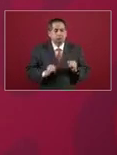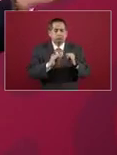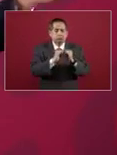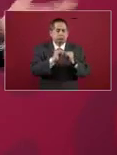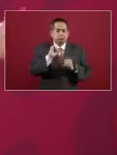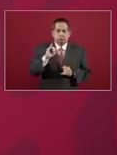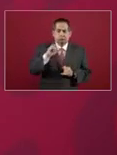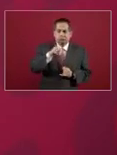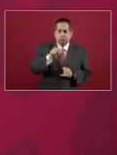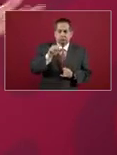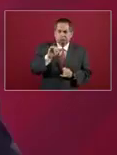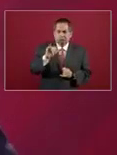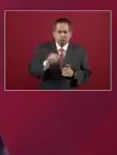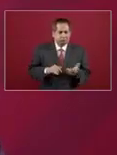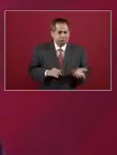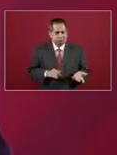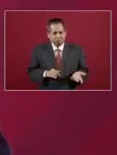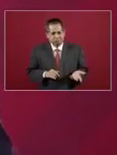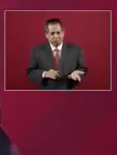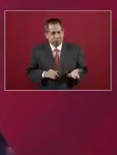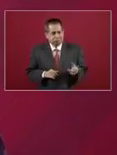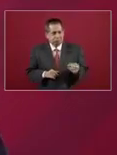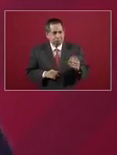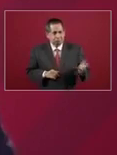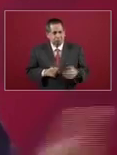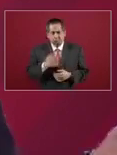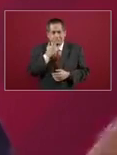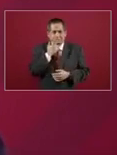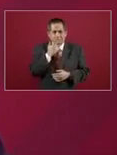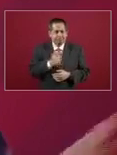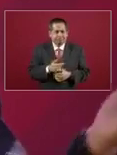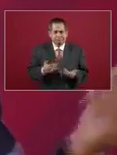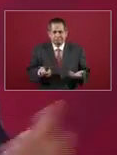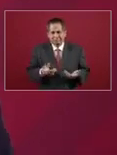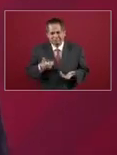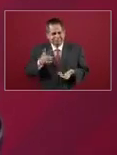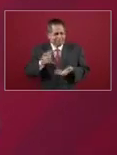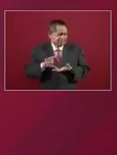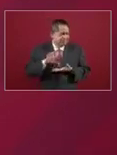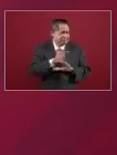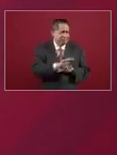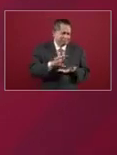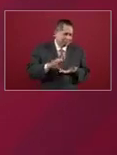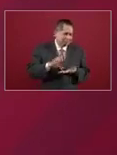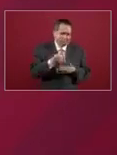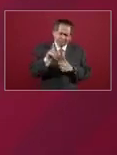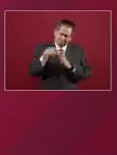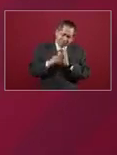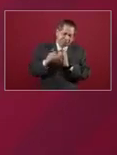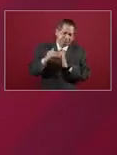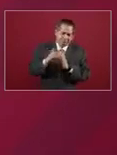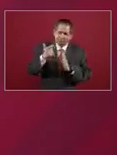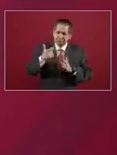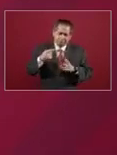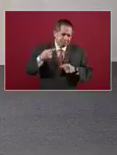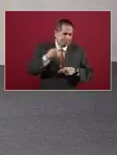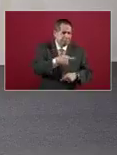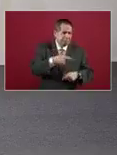Transparencia pues no funcionó, cuesta muchísimo, 1,000 millones de pesos al